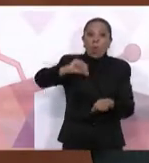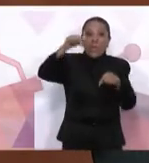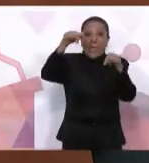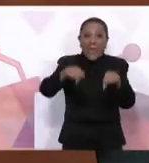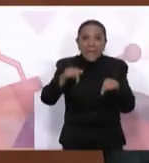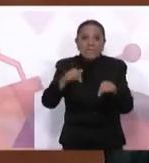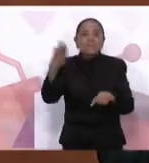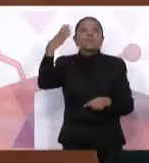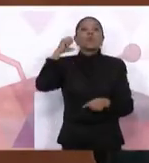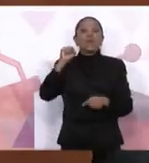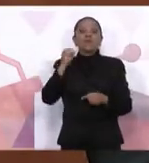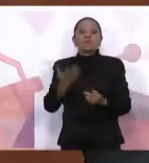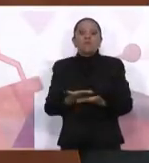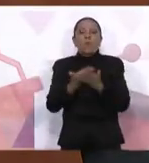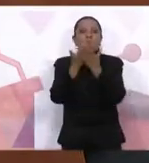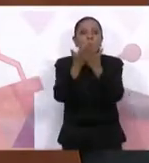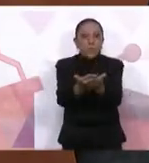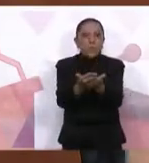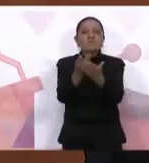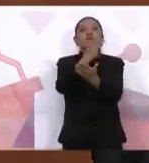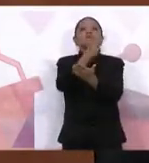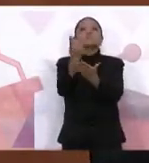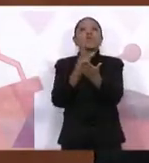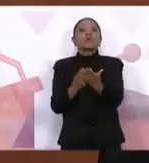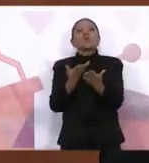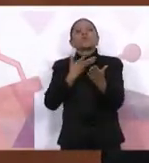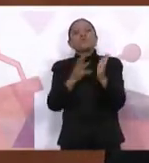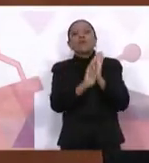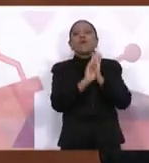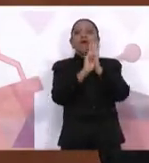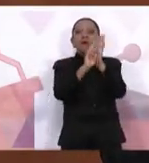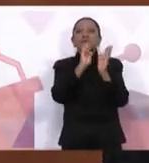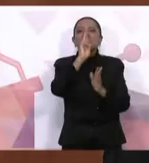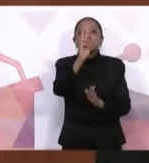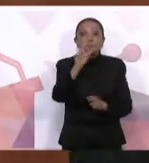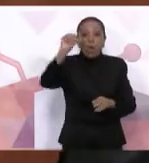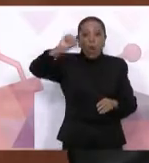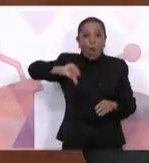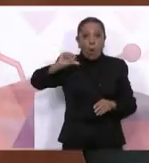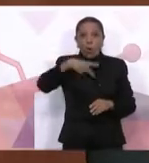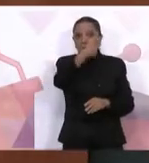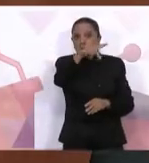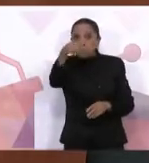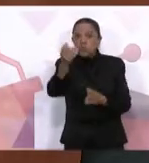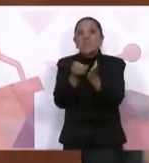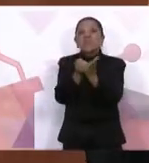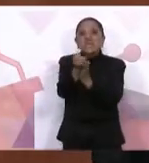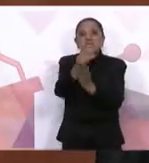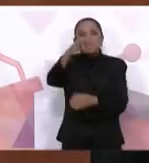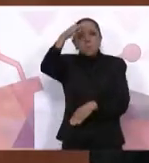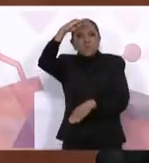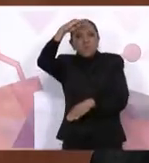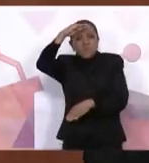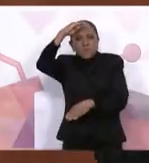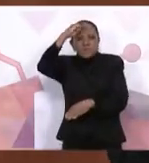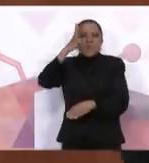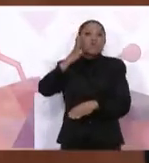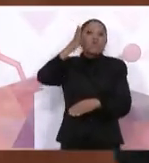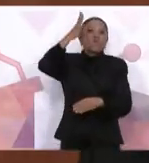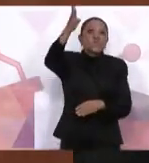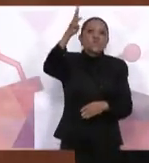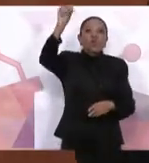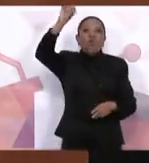propuestas y programas que den resultados es hoy cuando debes decidir pensando en nuestro futuro es hoy y aquí